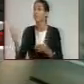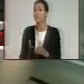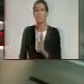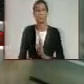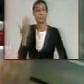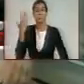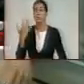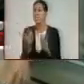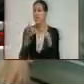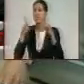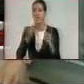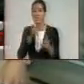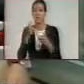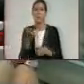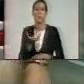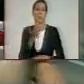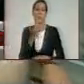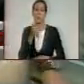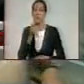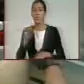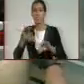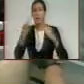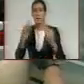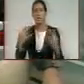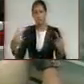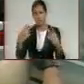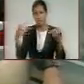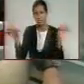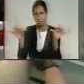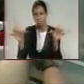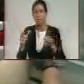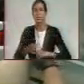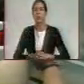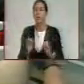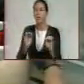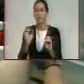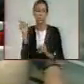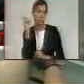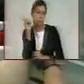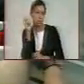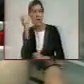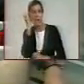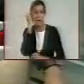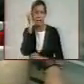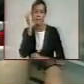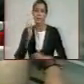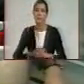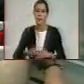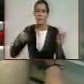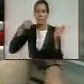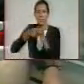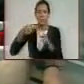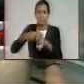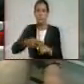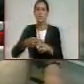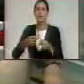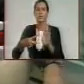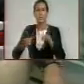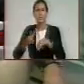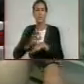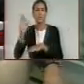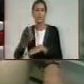si usted, una familia cualquiera que nos puede estar oyendo y o viendo, está pagando un crédito hoy de